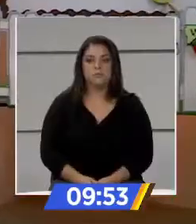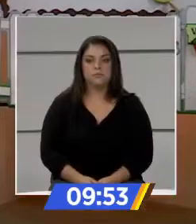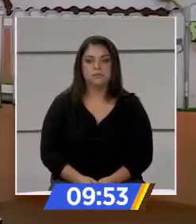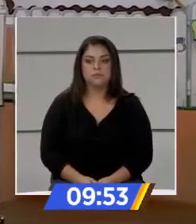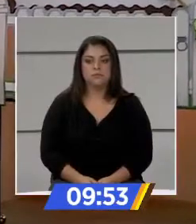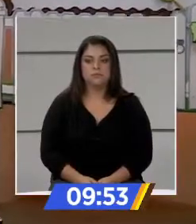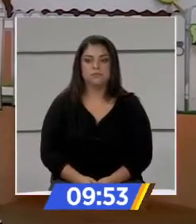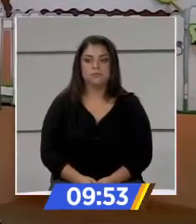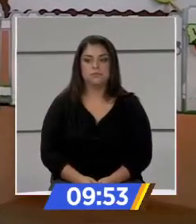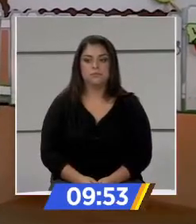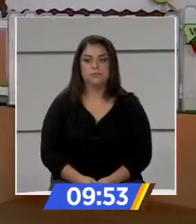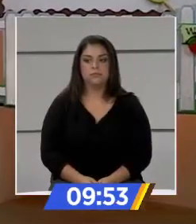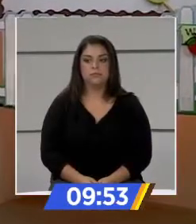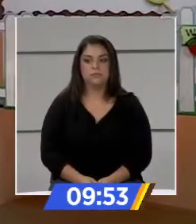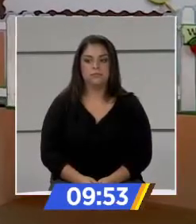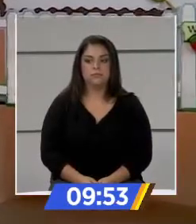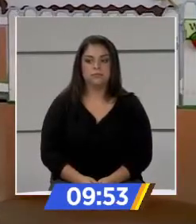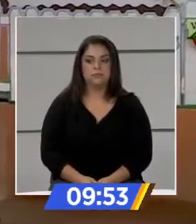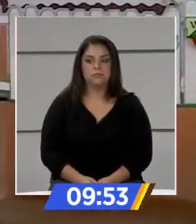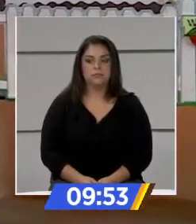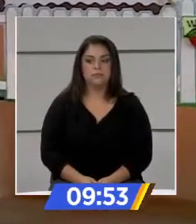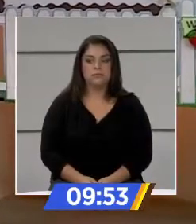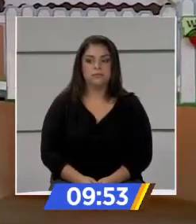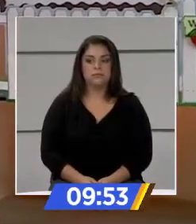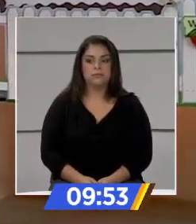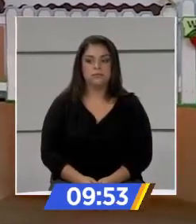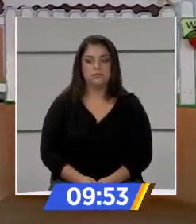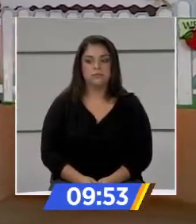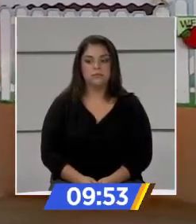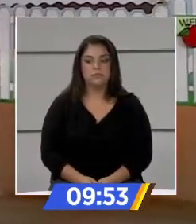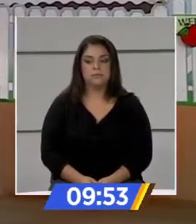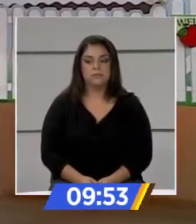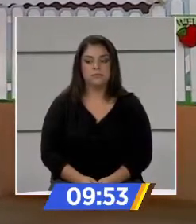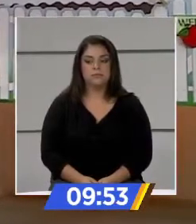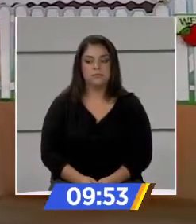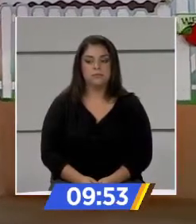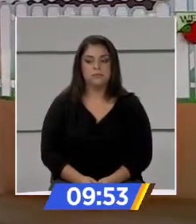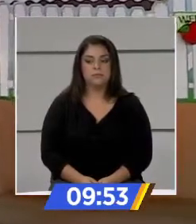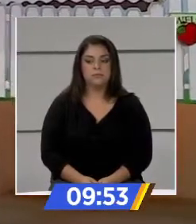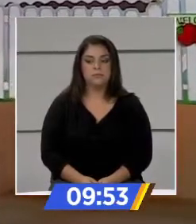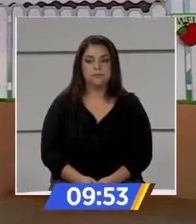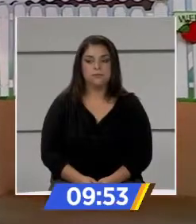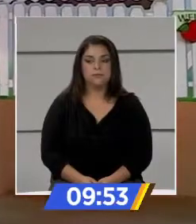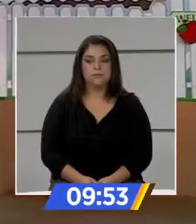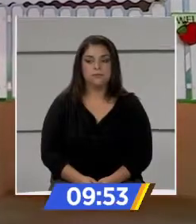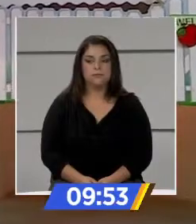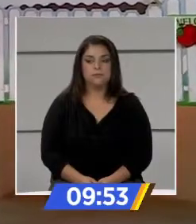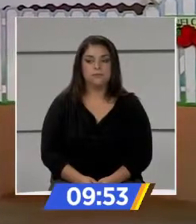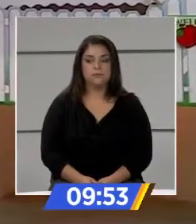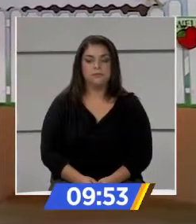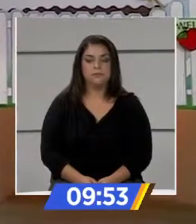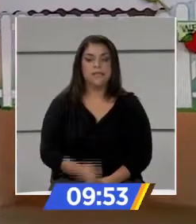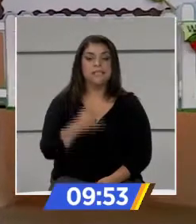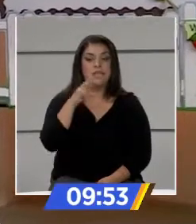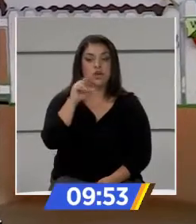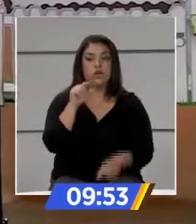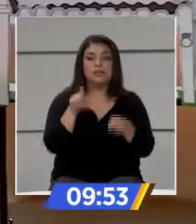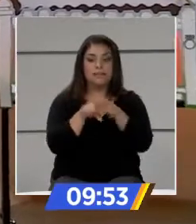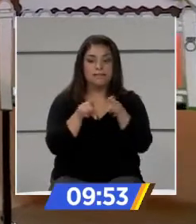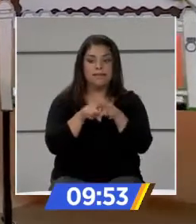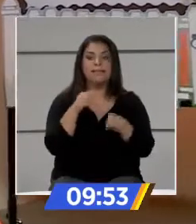logré. Vamos a ver. Toma. Sí. Okay. Y si no, aquí también tenemos pegamento. Chicos, este es